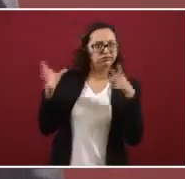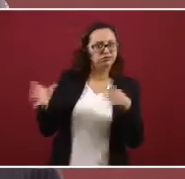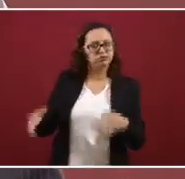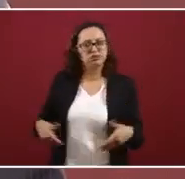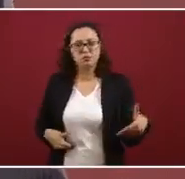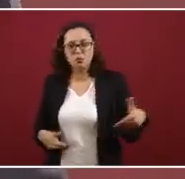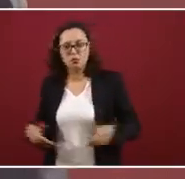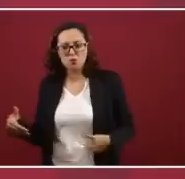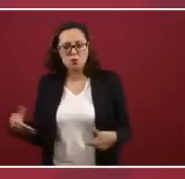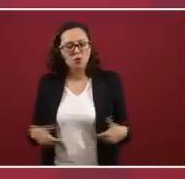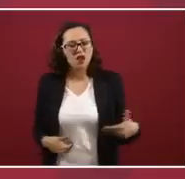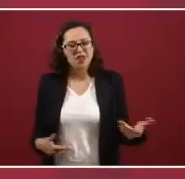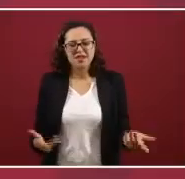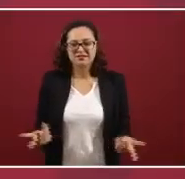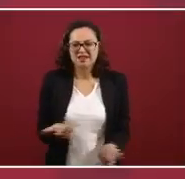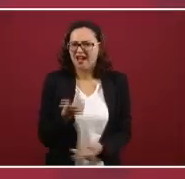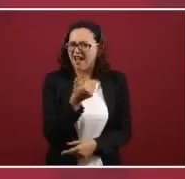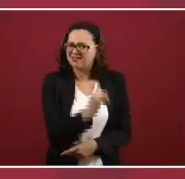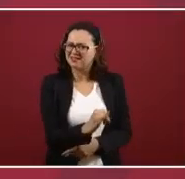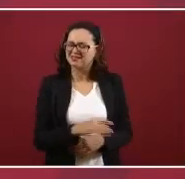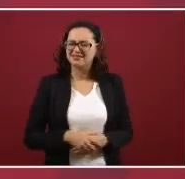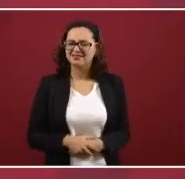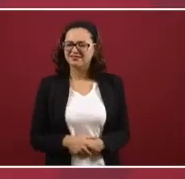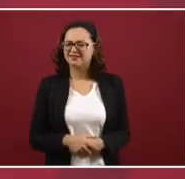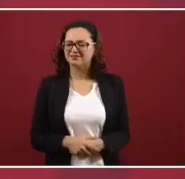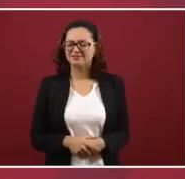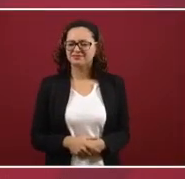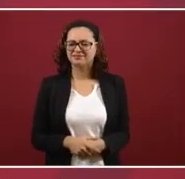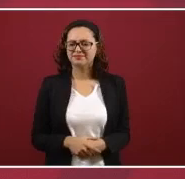cuando les están exponiendo las cosas.